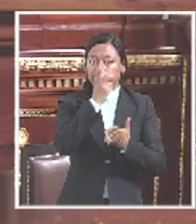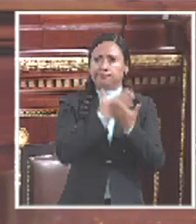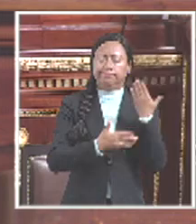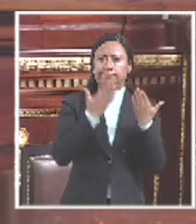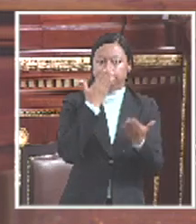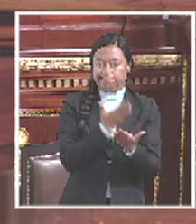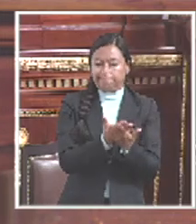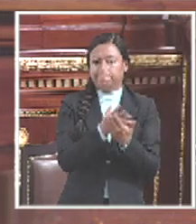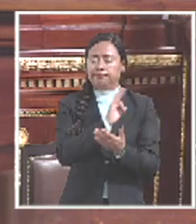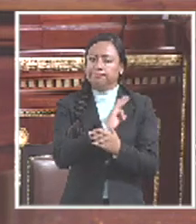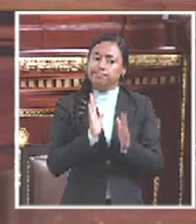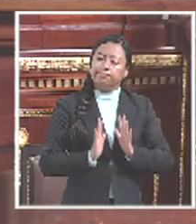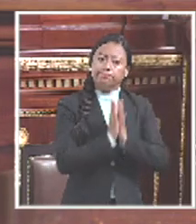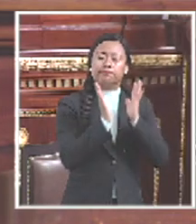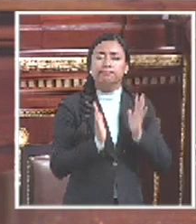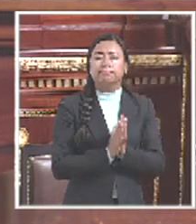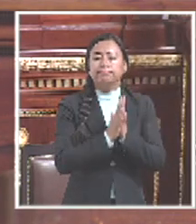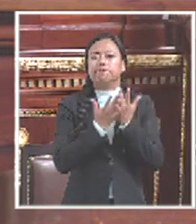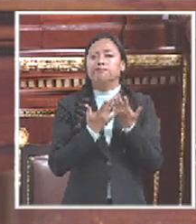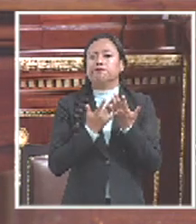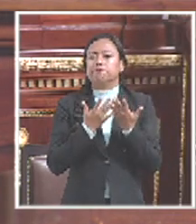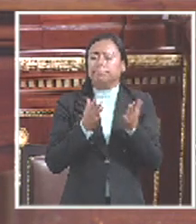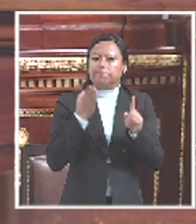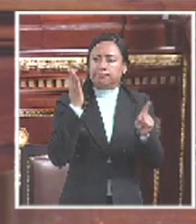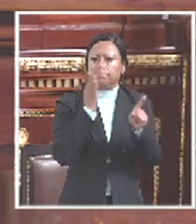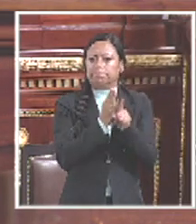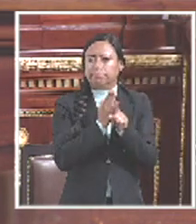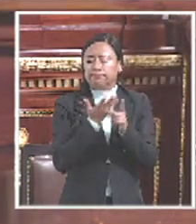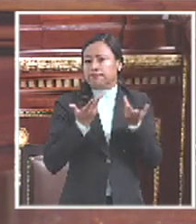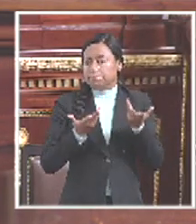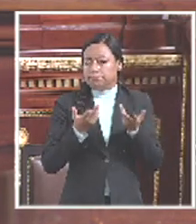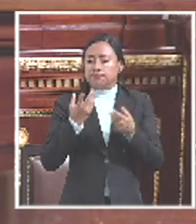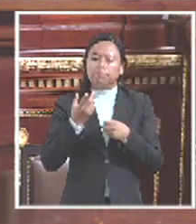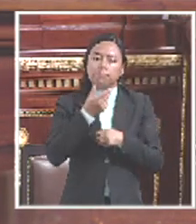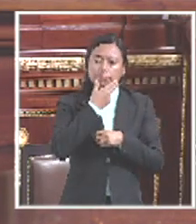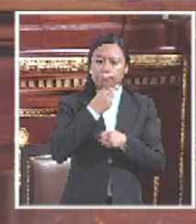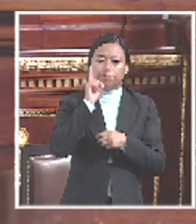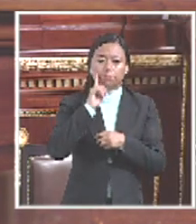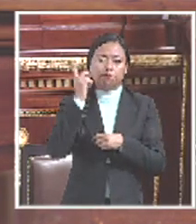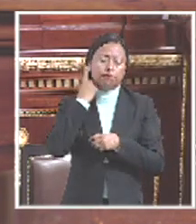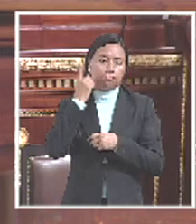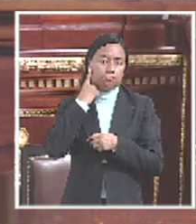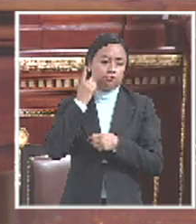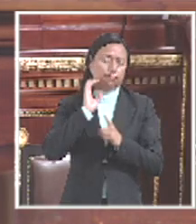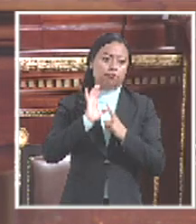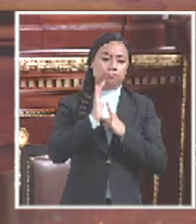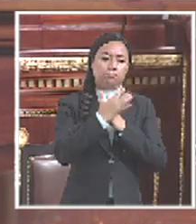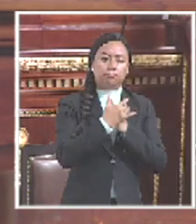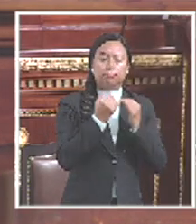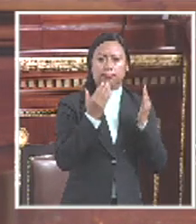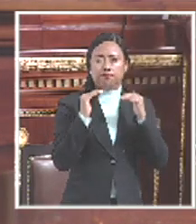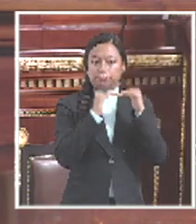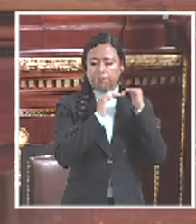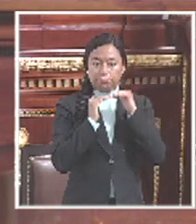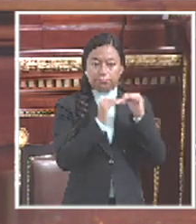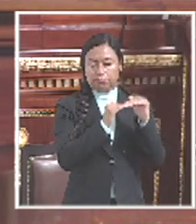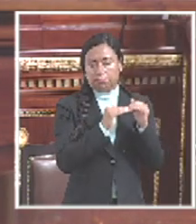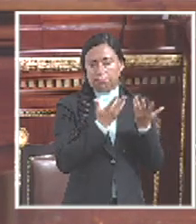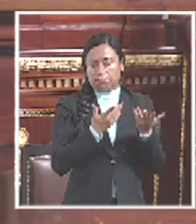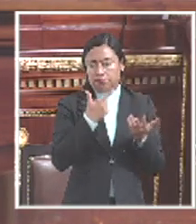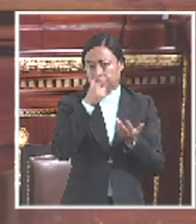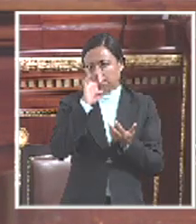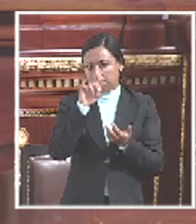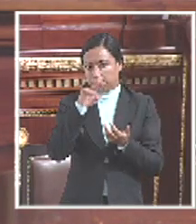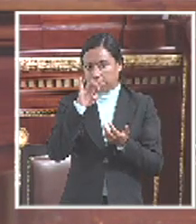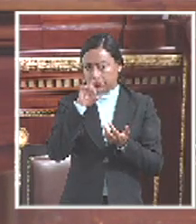participación propositiva y constructiva de las y los diputados integrantes de la Comisión de Igualdad de Género del Congreso de la Ciudad,